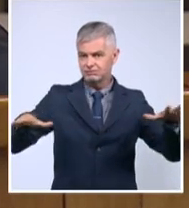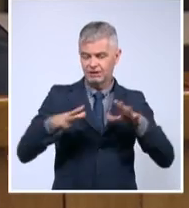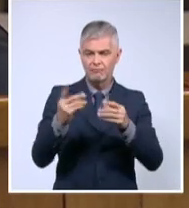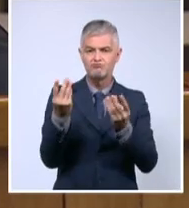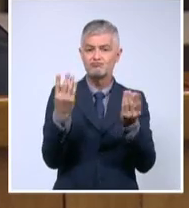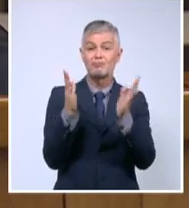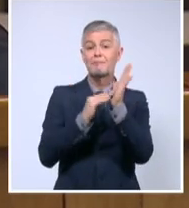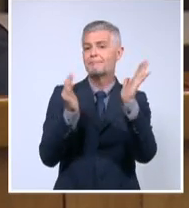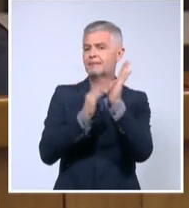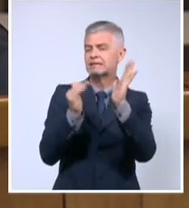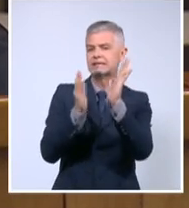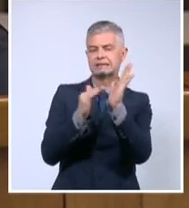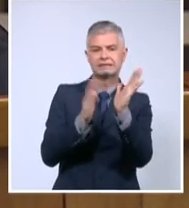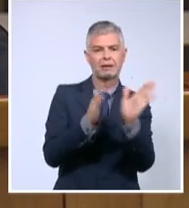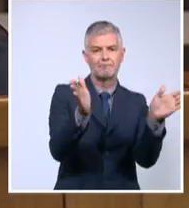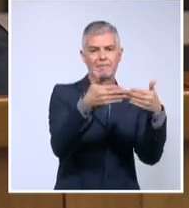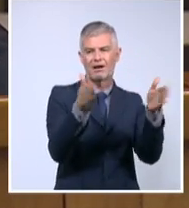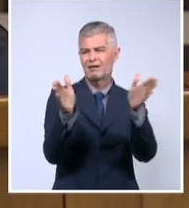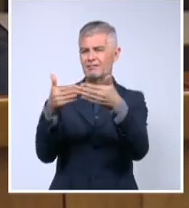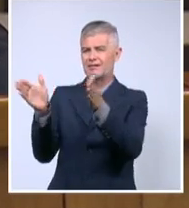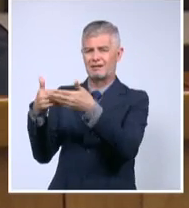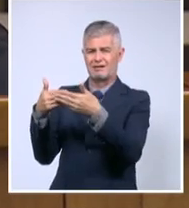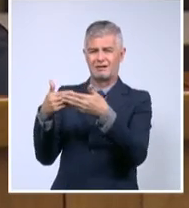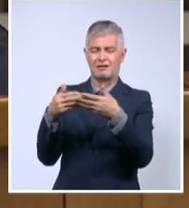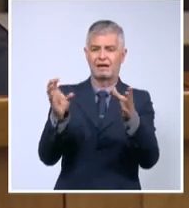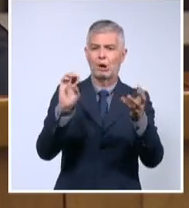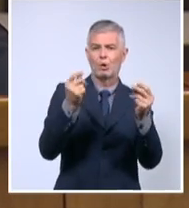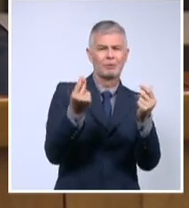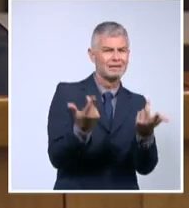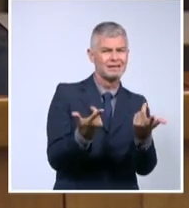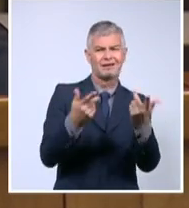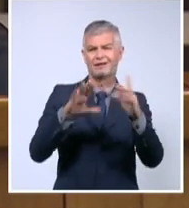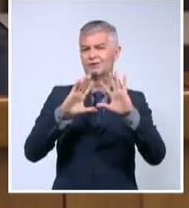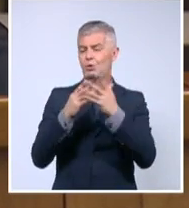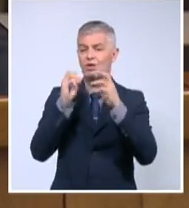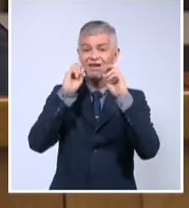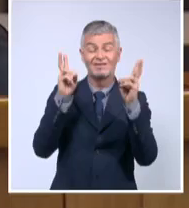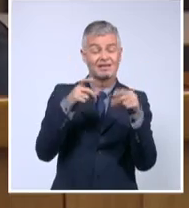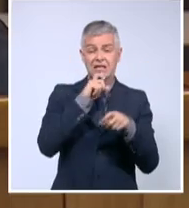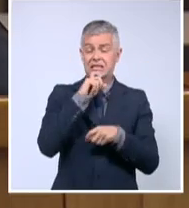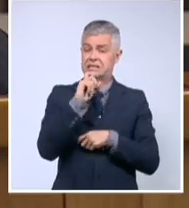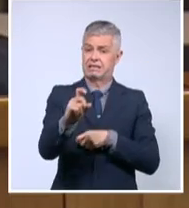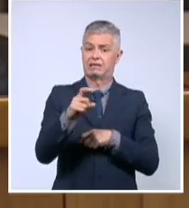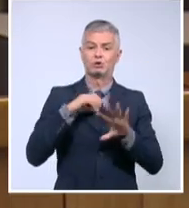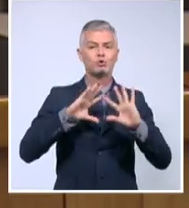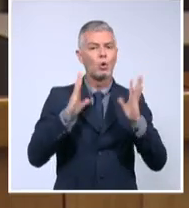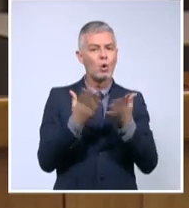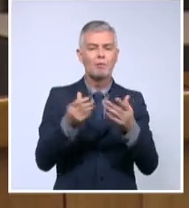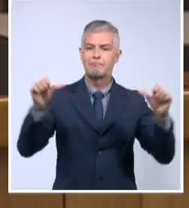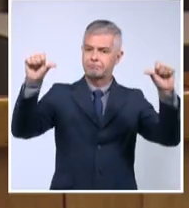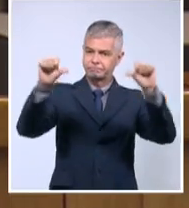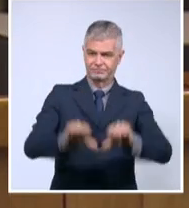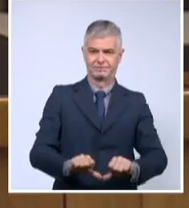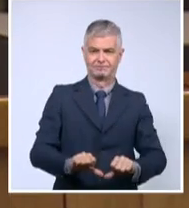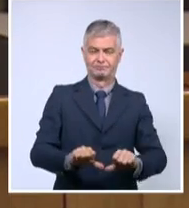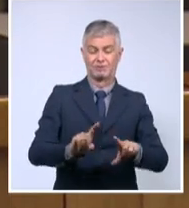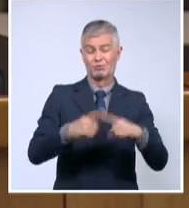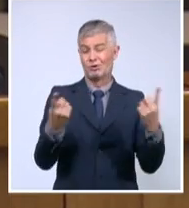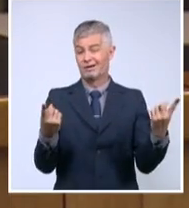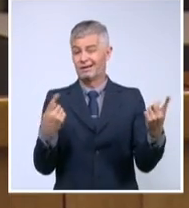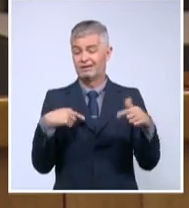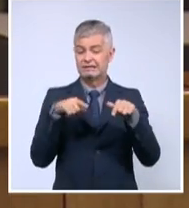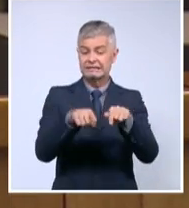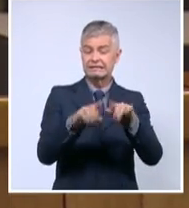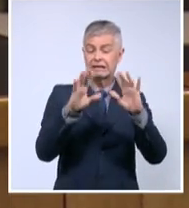meses las puertas a la economía y a la vida misma. Todo fue peor, porque su impacto es